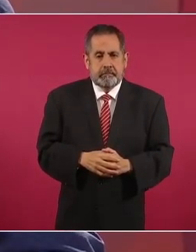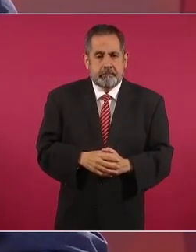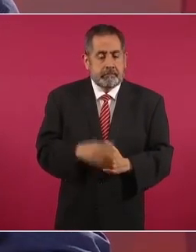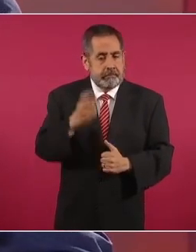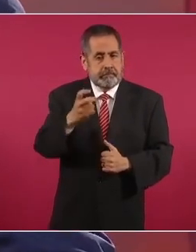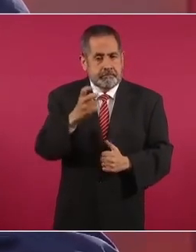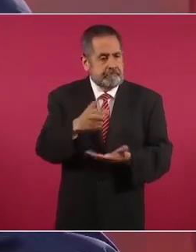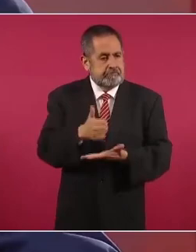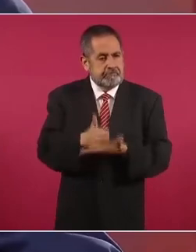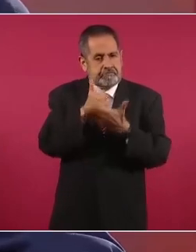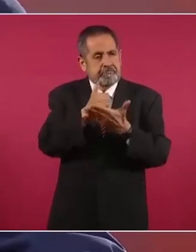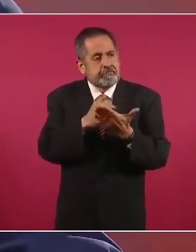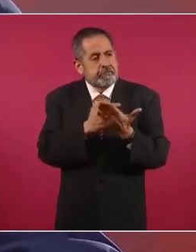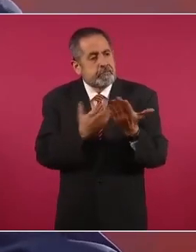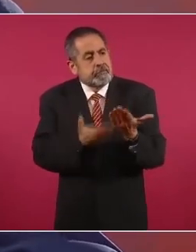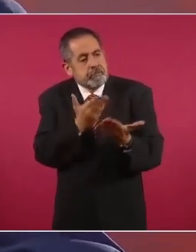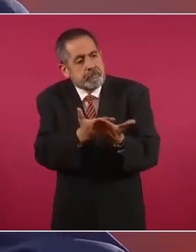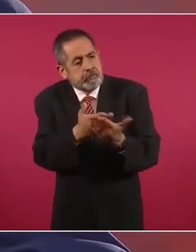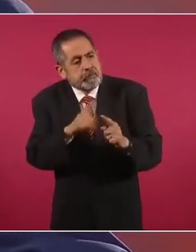eso ayuda mucho